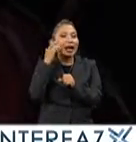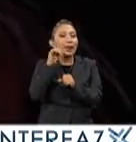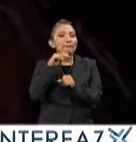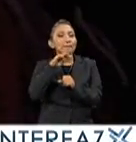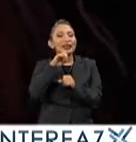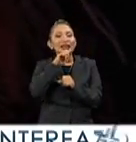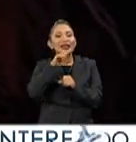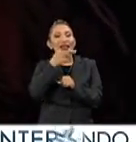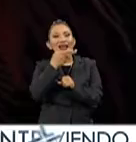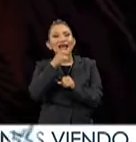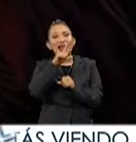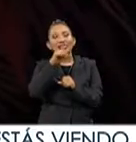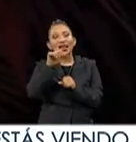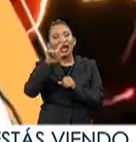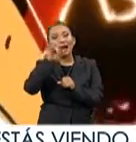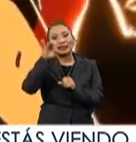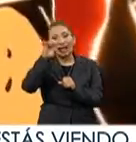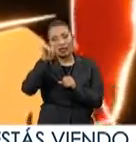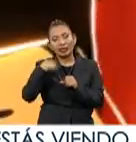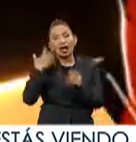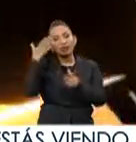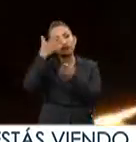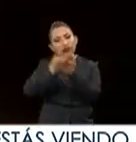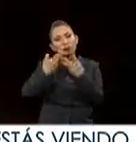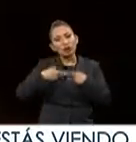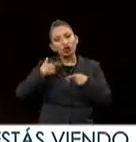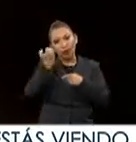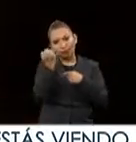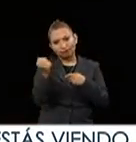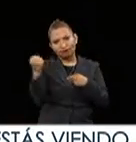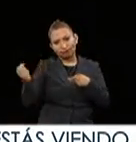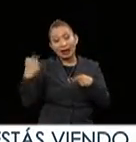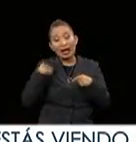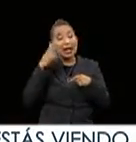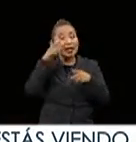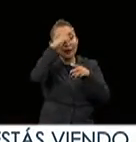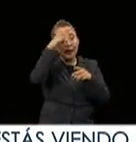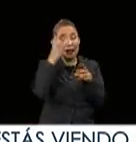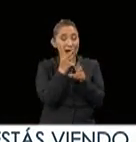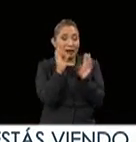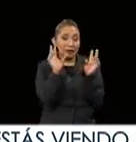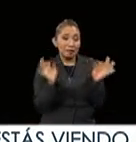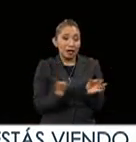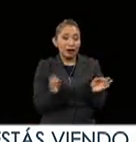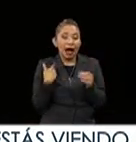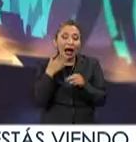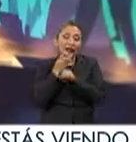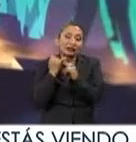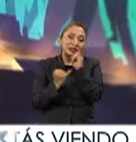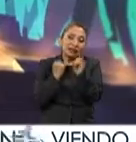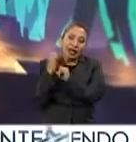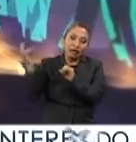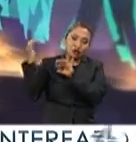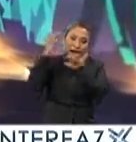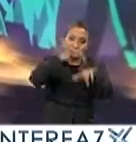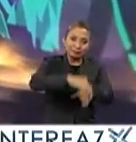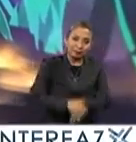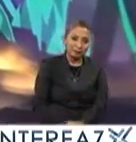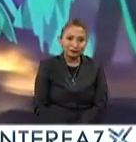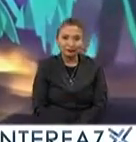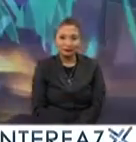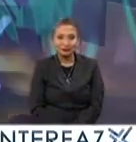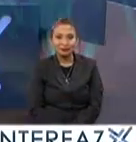Allende. Durante el verano participan artistas locales y nacionales, y en el invierno la invitación es para artistas internacionales.